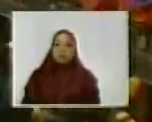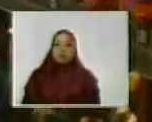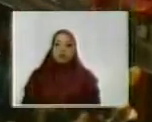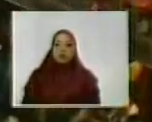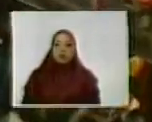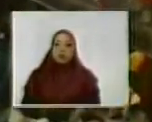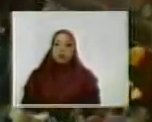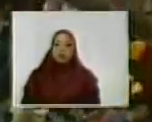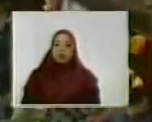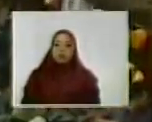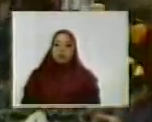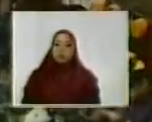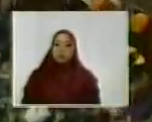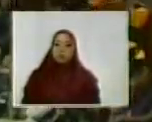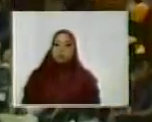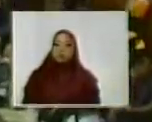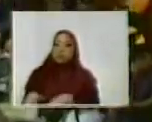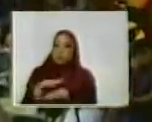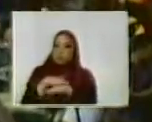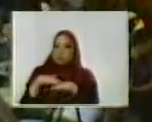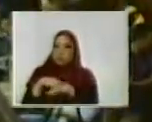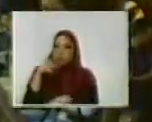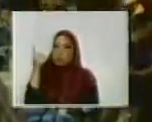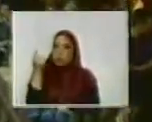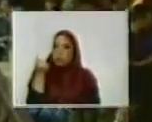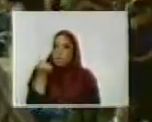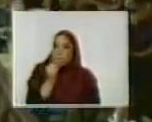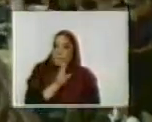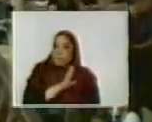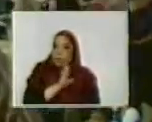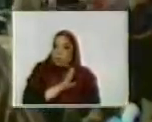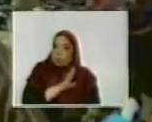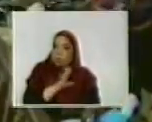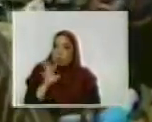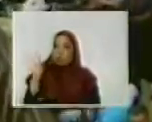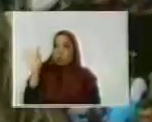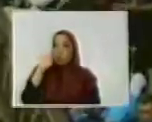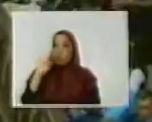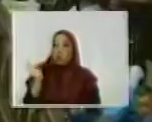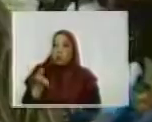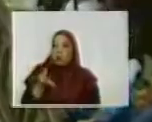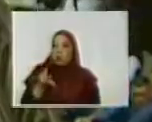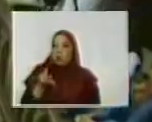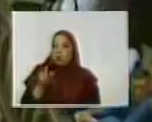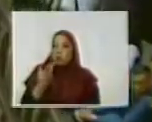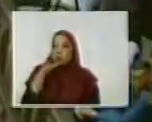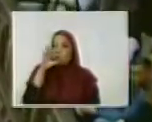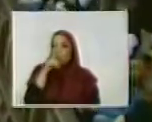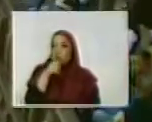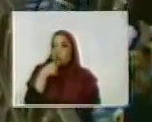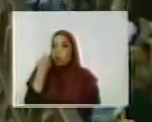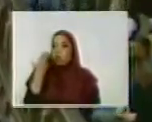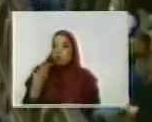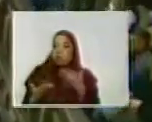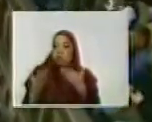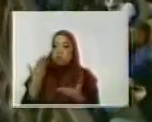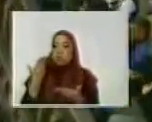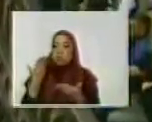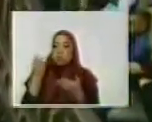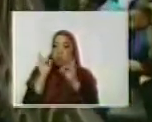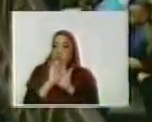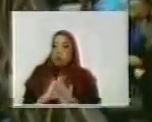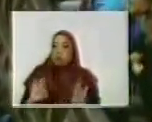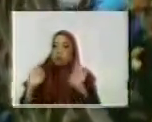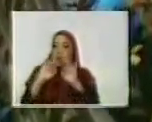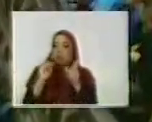mientras el bolívar soberano, nuestro bolívar soberano, no tenga un precio estable, nada